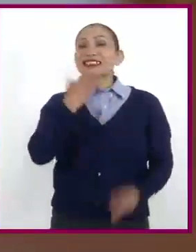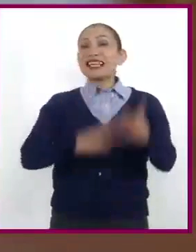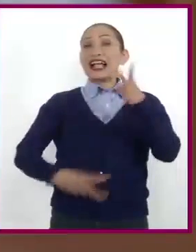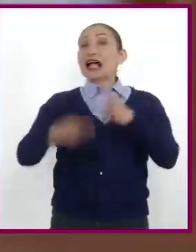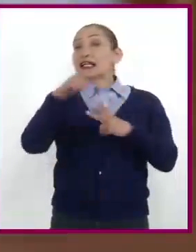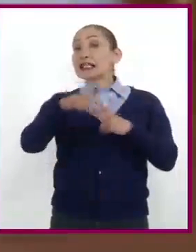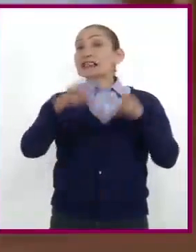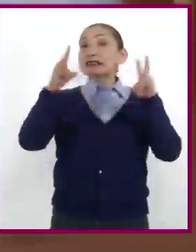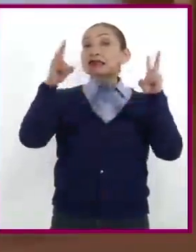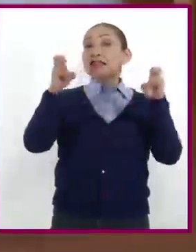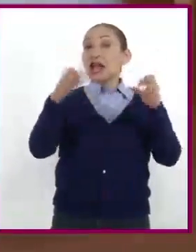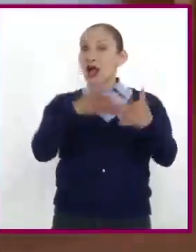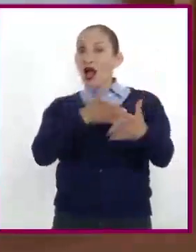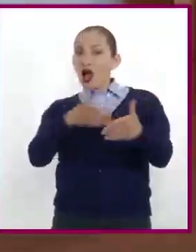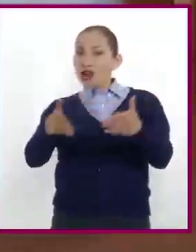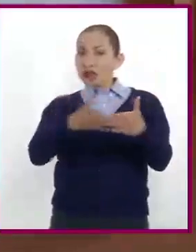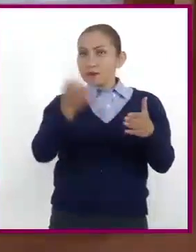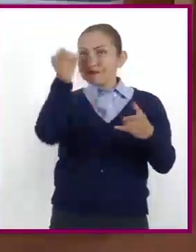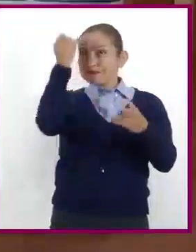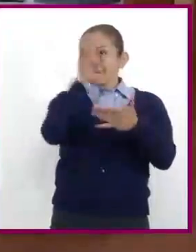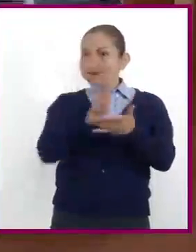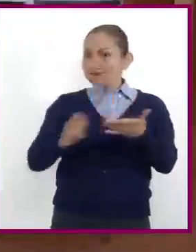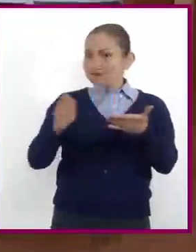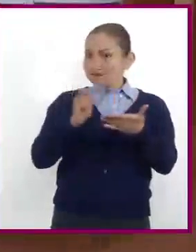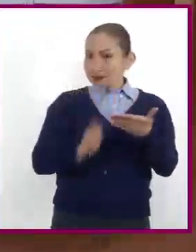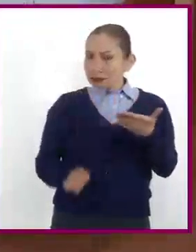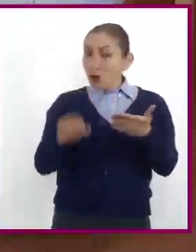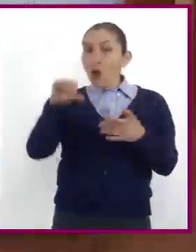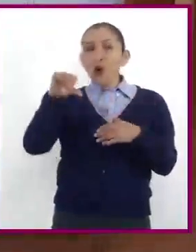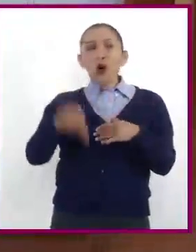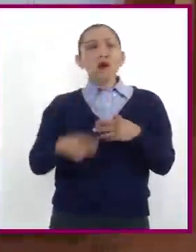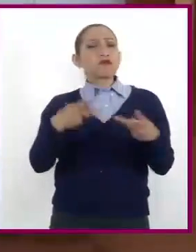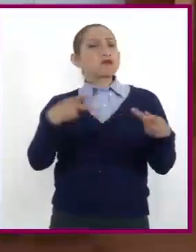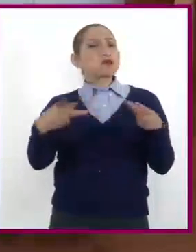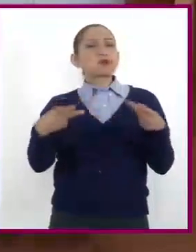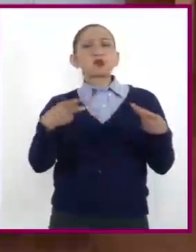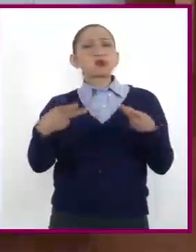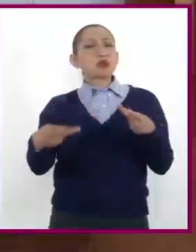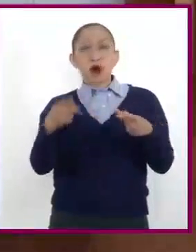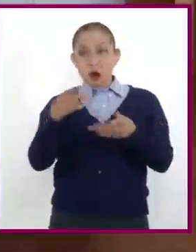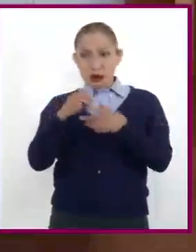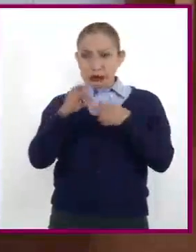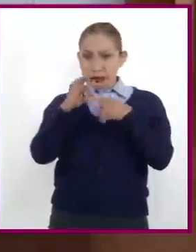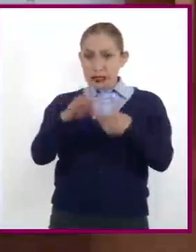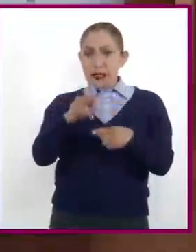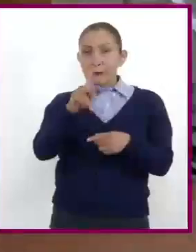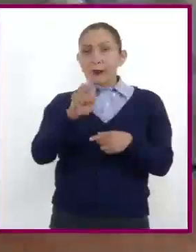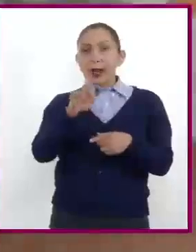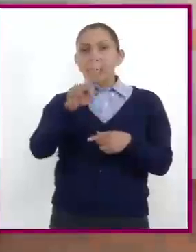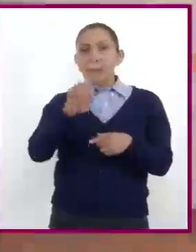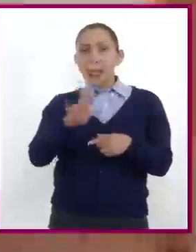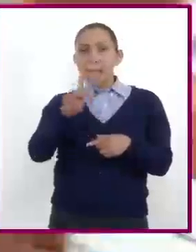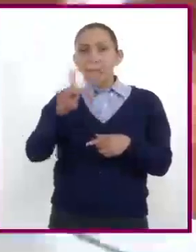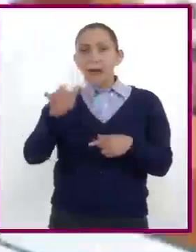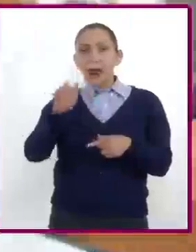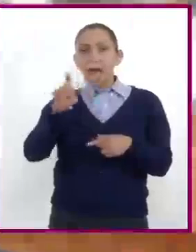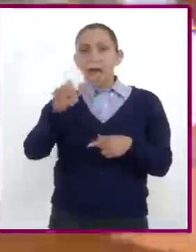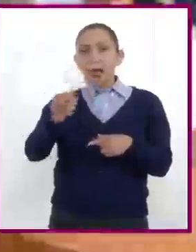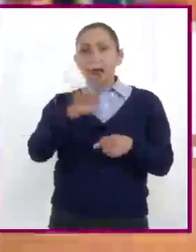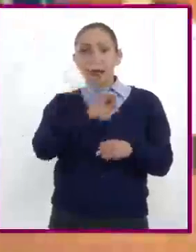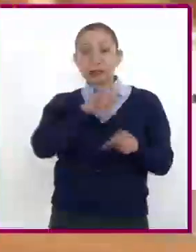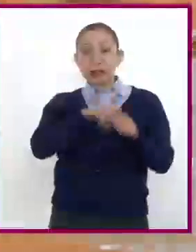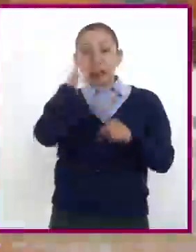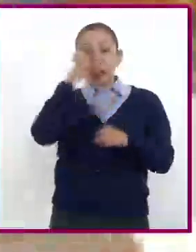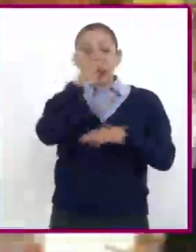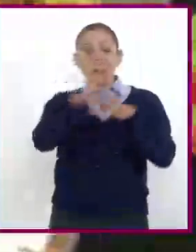Bienvenidos a su programa Cocina de Autor. El día de hoy prepararemos, con la guía de Pepe Papas, algo muy especial para